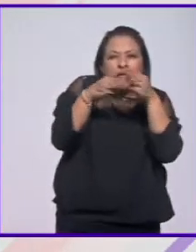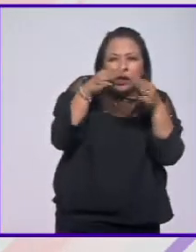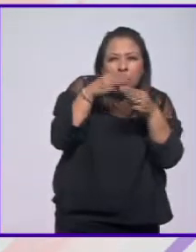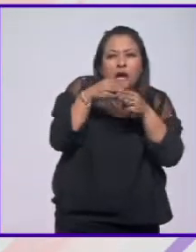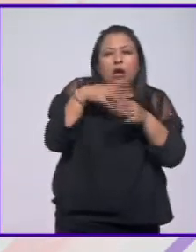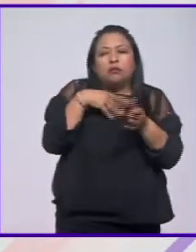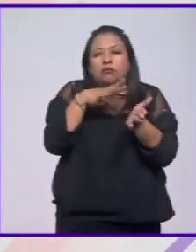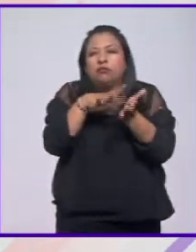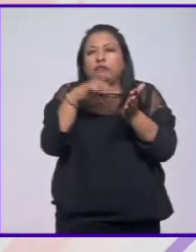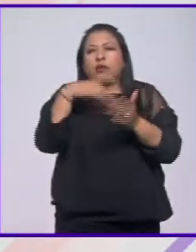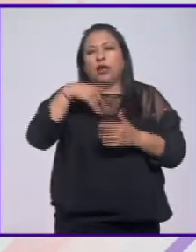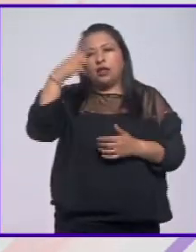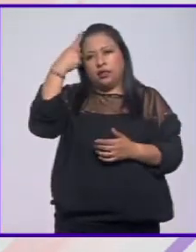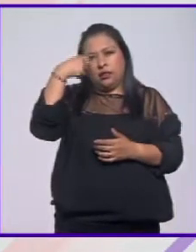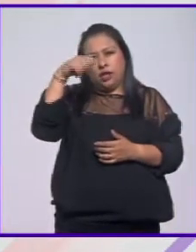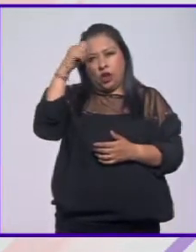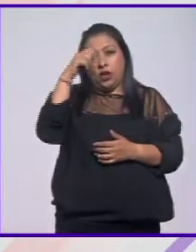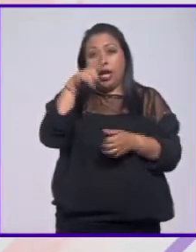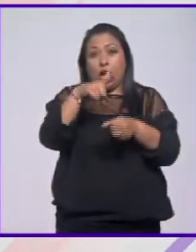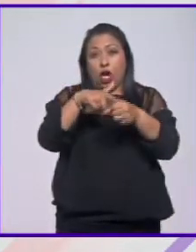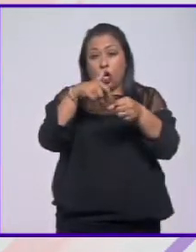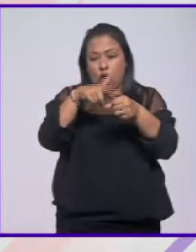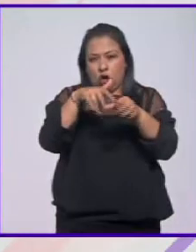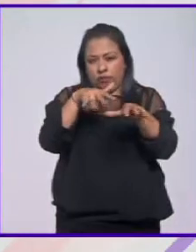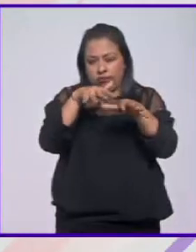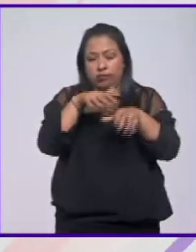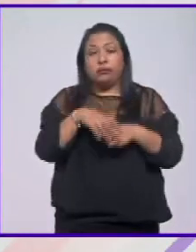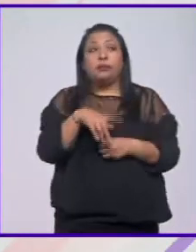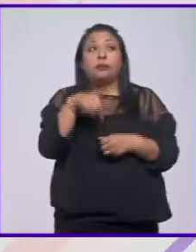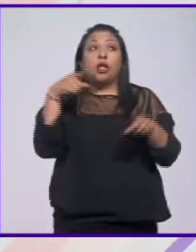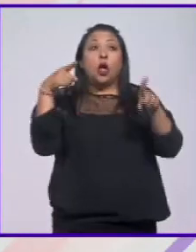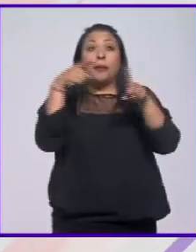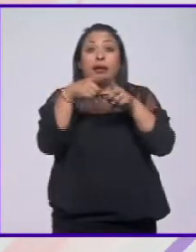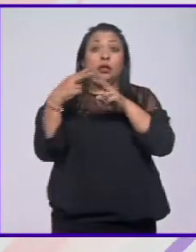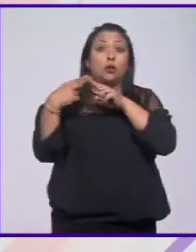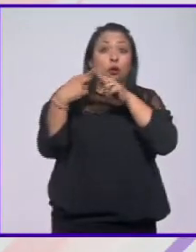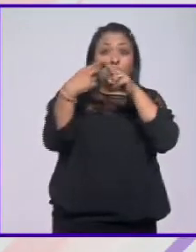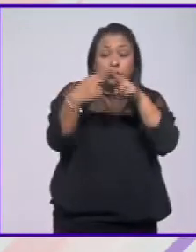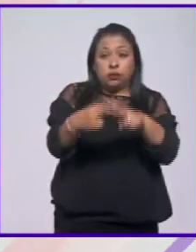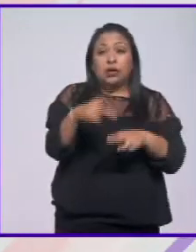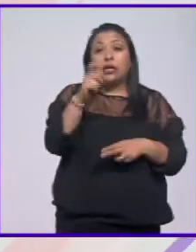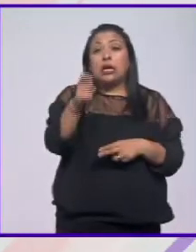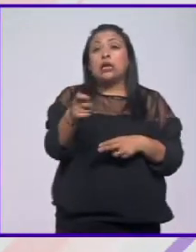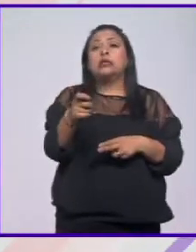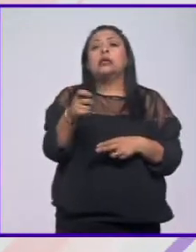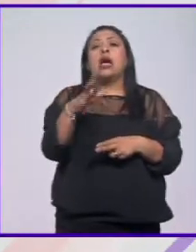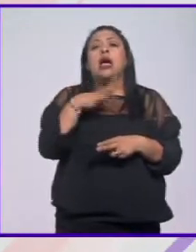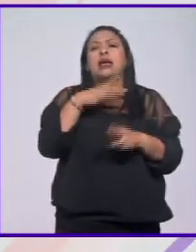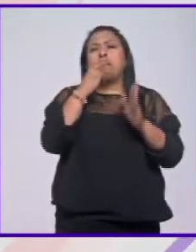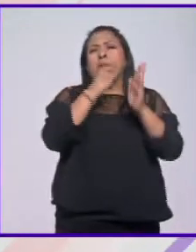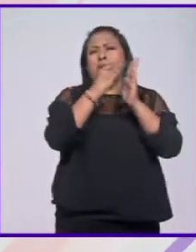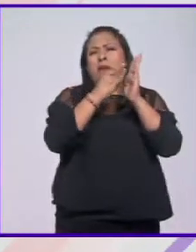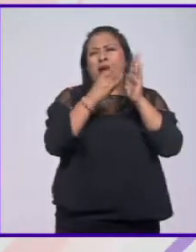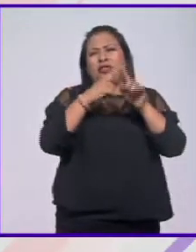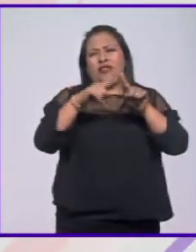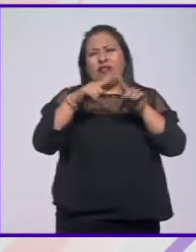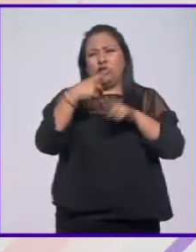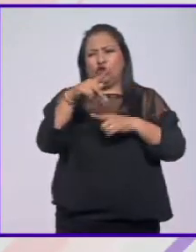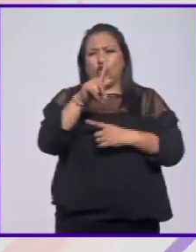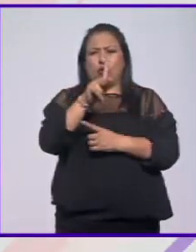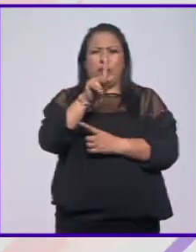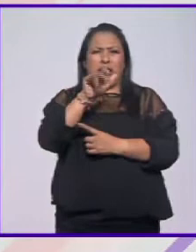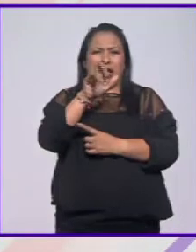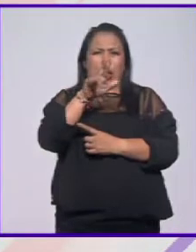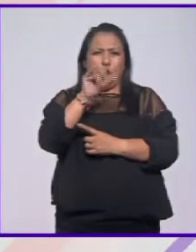está inspirado en la teoría del color. El objetivo de este aniversario es liberar todo el catálogo de Pleroma, es decir,